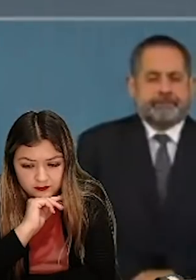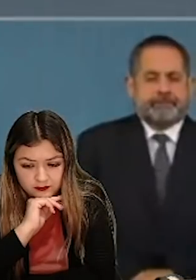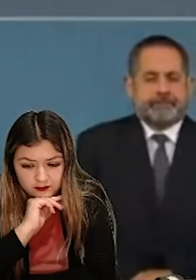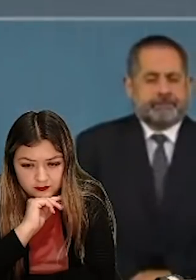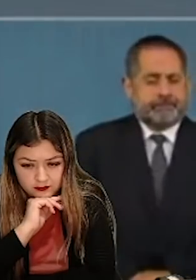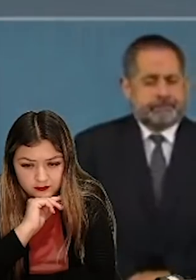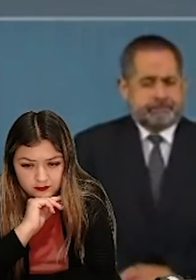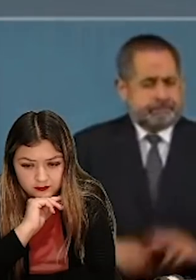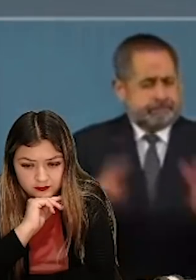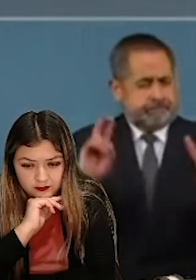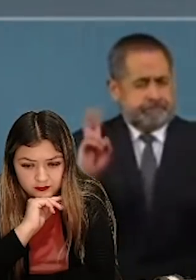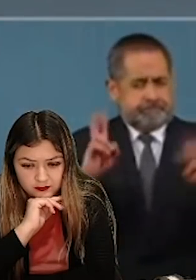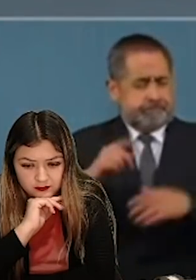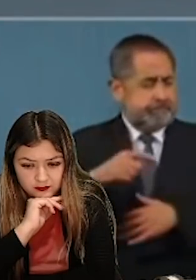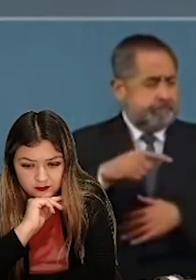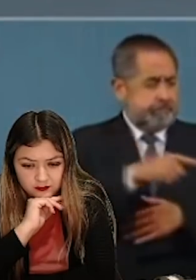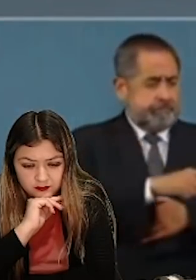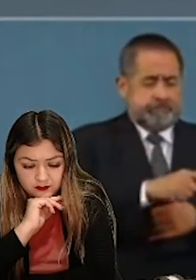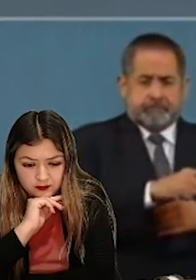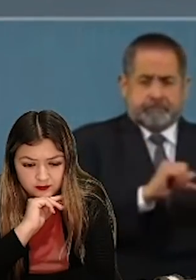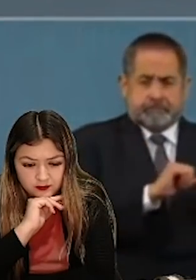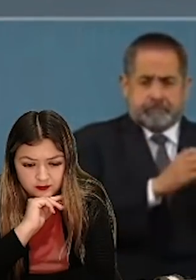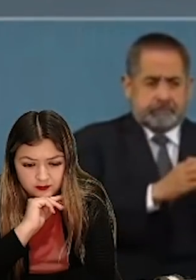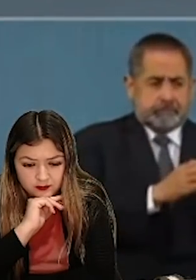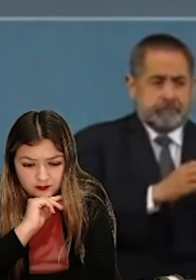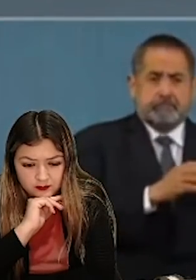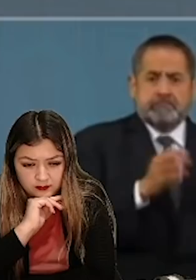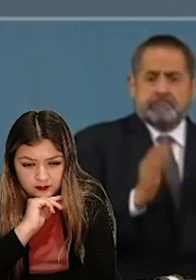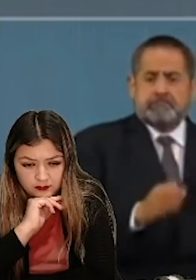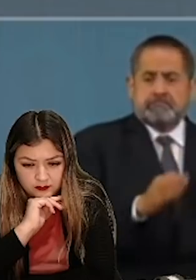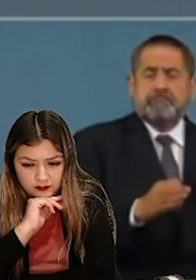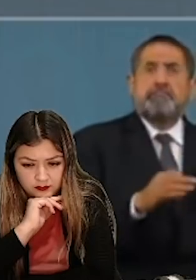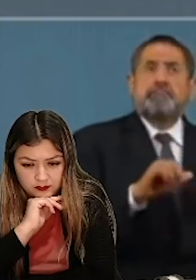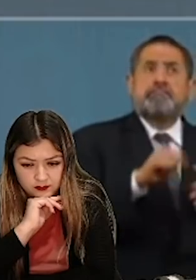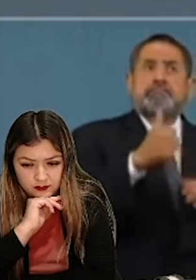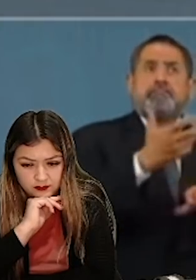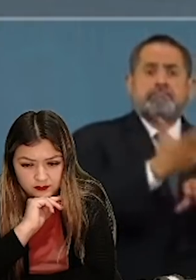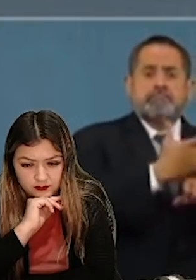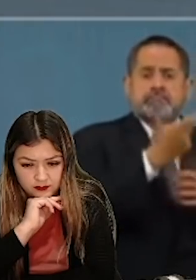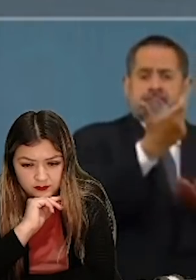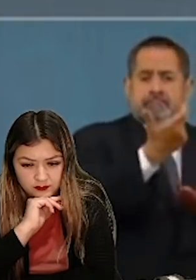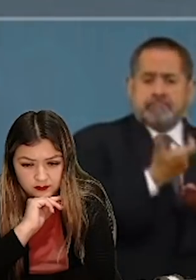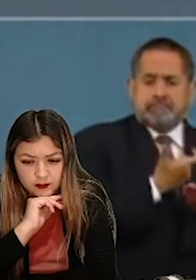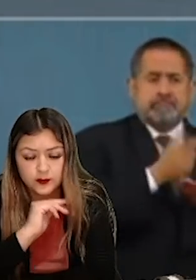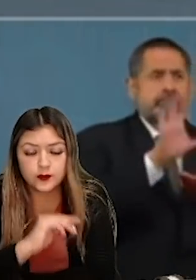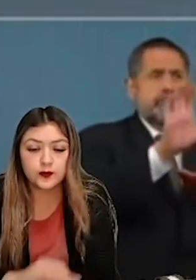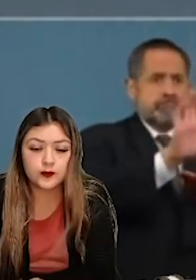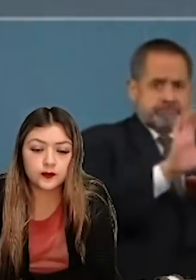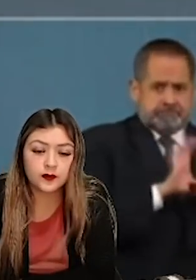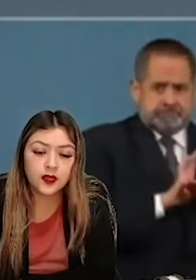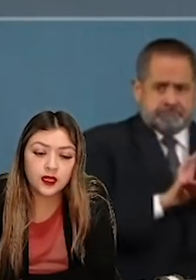que se atreve a recibir dinero del gobierno de Estados Unidos